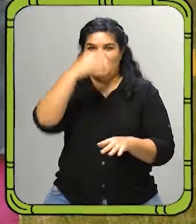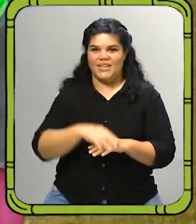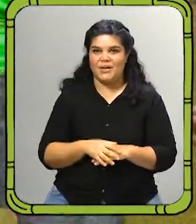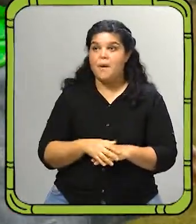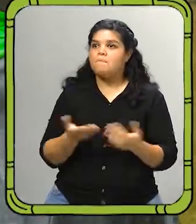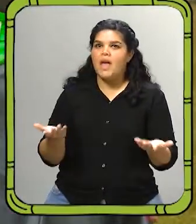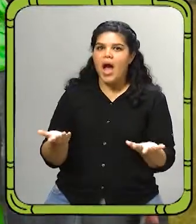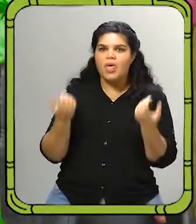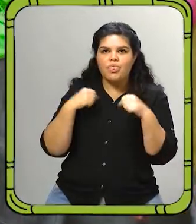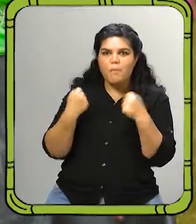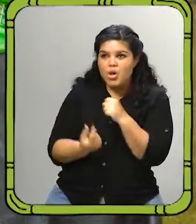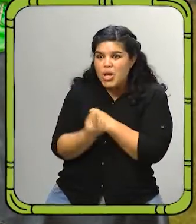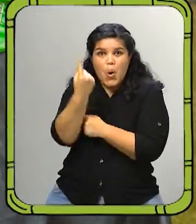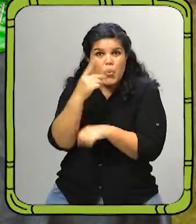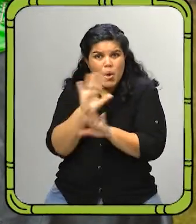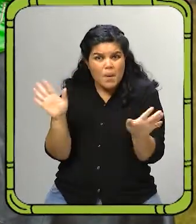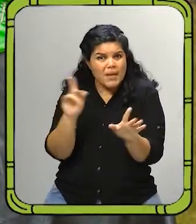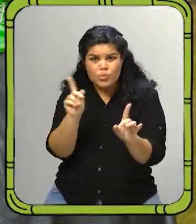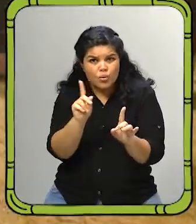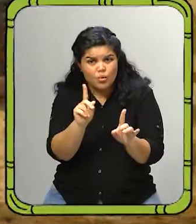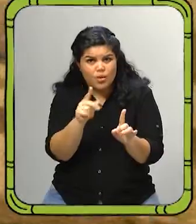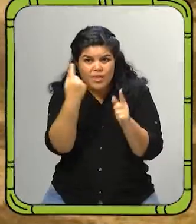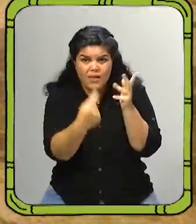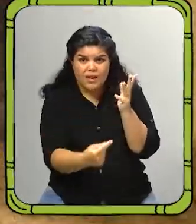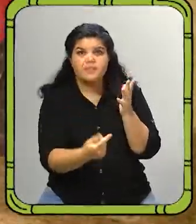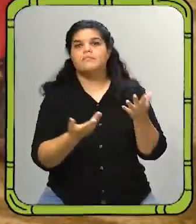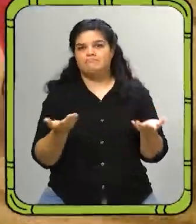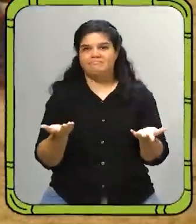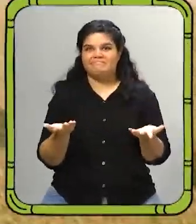un montón de deportes. Hay un montón de deportes.